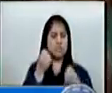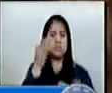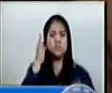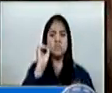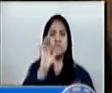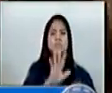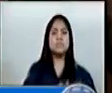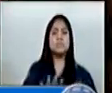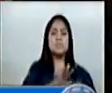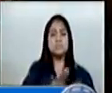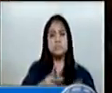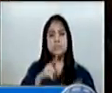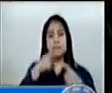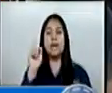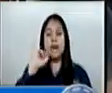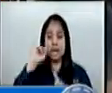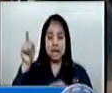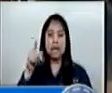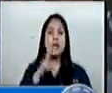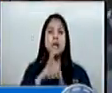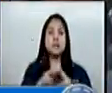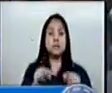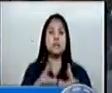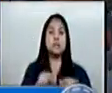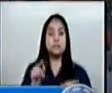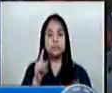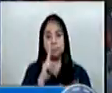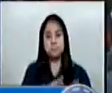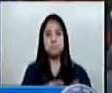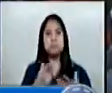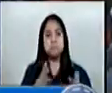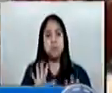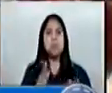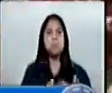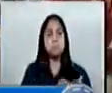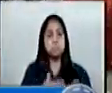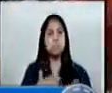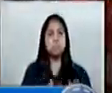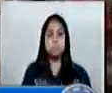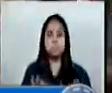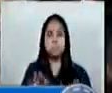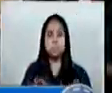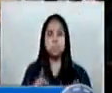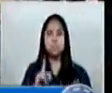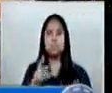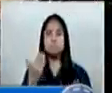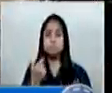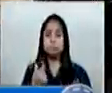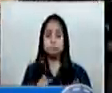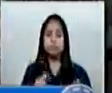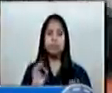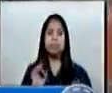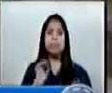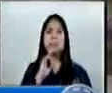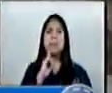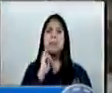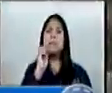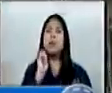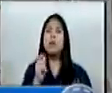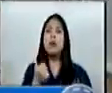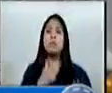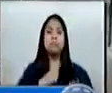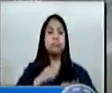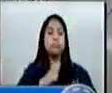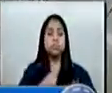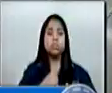al Ministerio de Relaciones Exteriores para promover un convenio para la apertura de fronteras, con el fin de facilitar el tránsito de los cuerpos de socorro